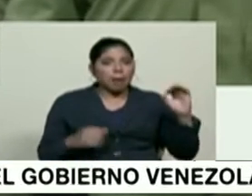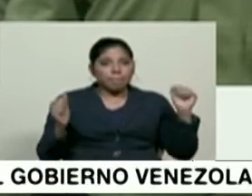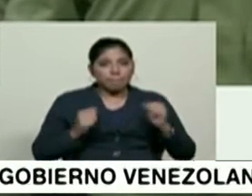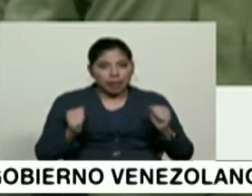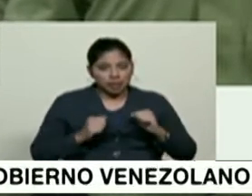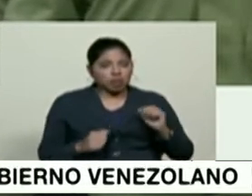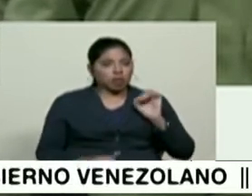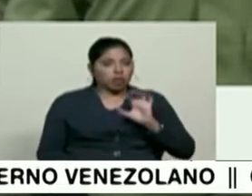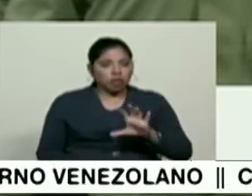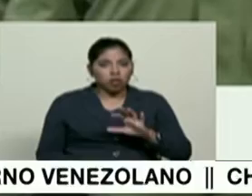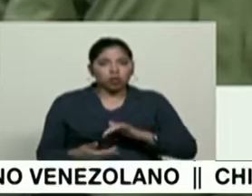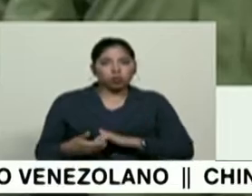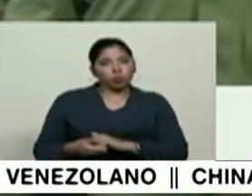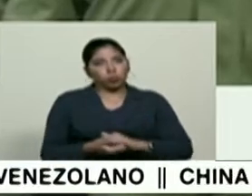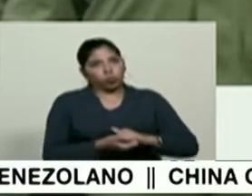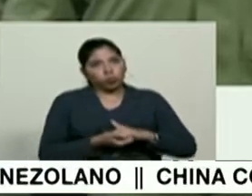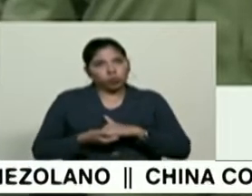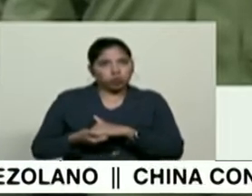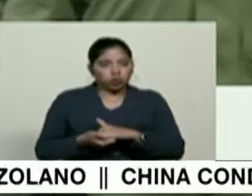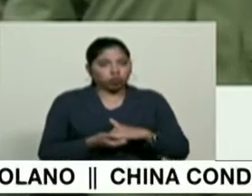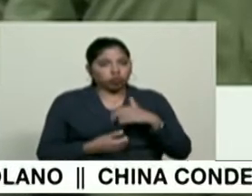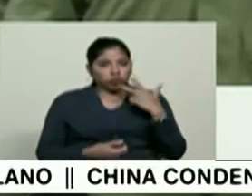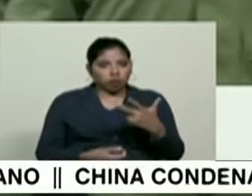y Trujillo,